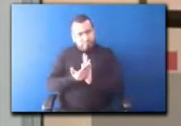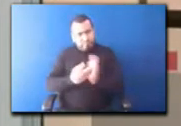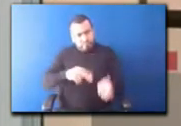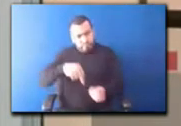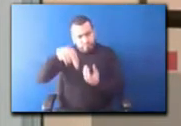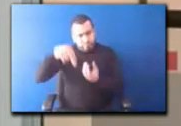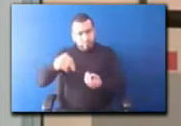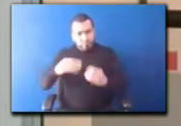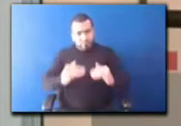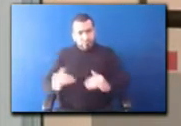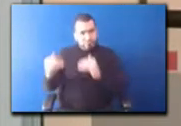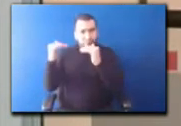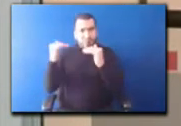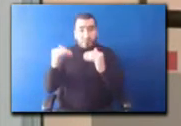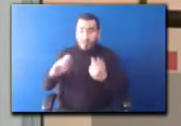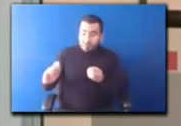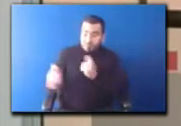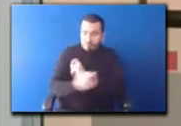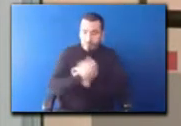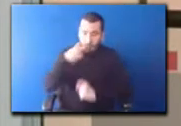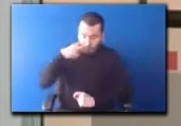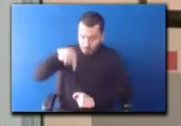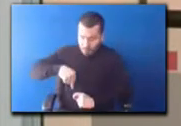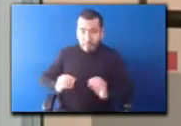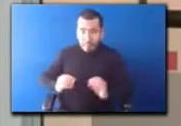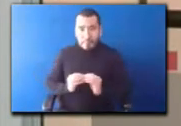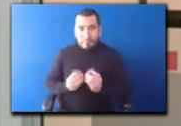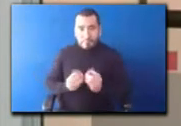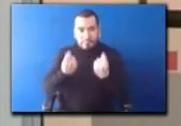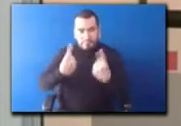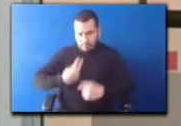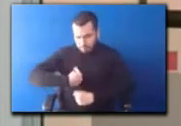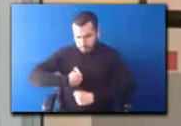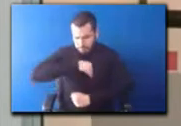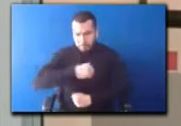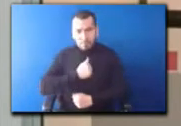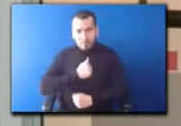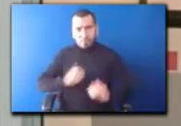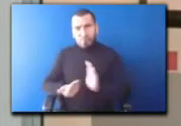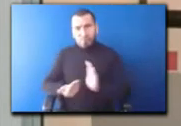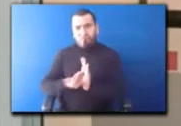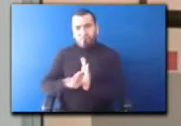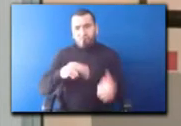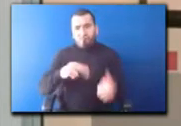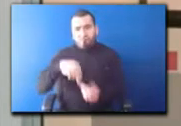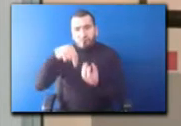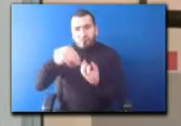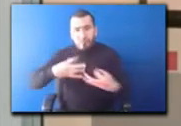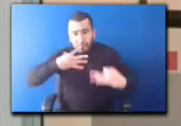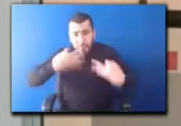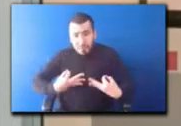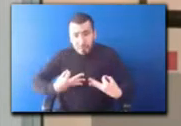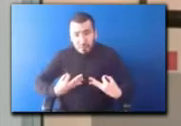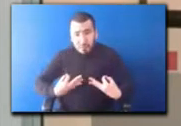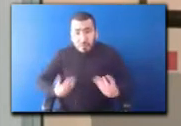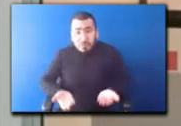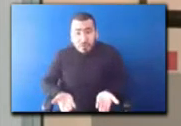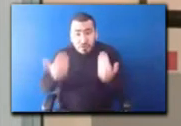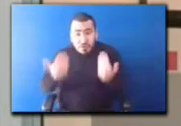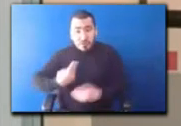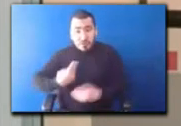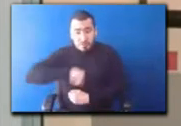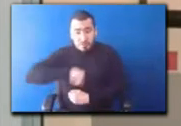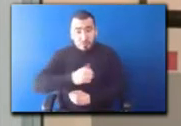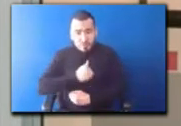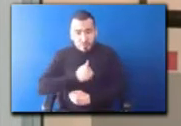del ser humano, entendiendo que la educación es realmente lo único que hace que nosotros podamos